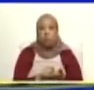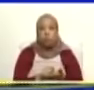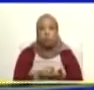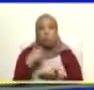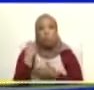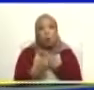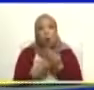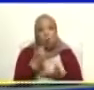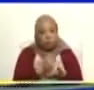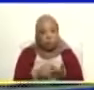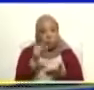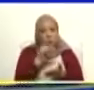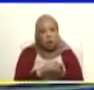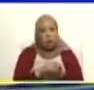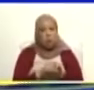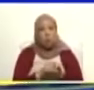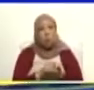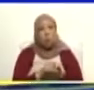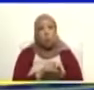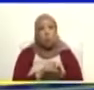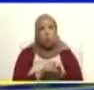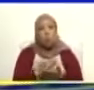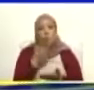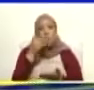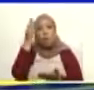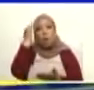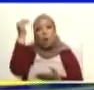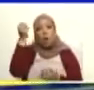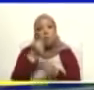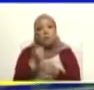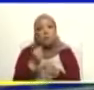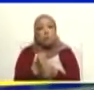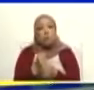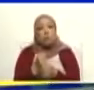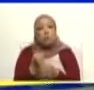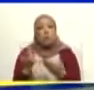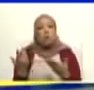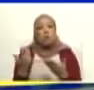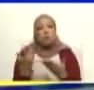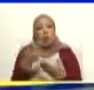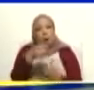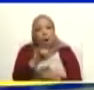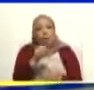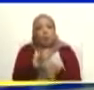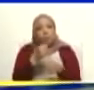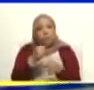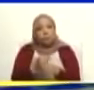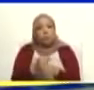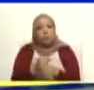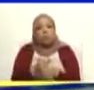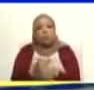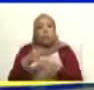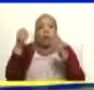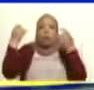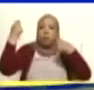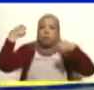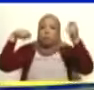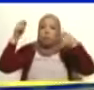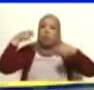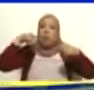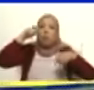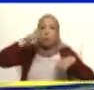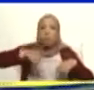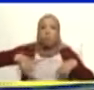Está escrito. Y bendito el camino. Y tendremos una gran fiesta